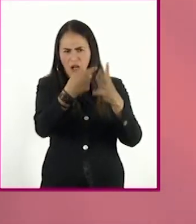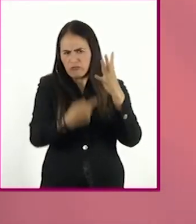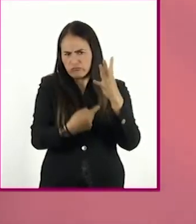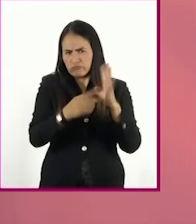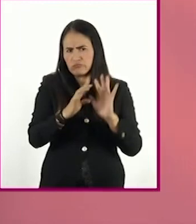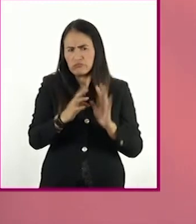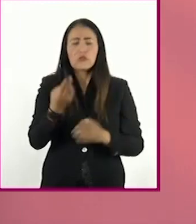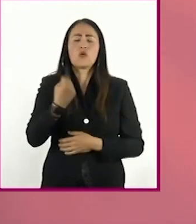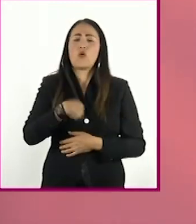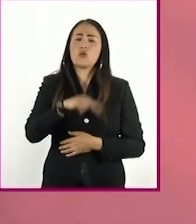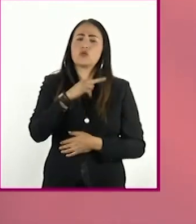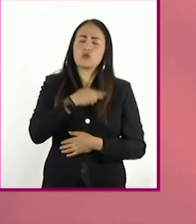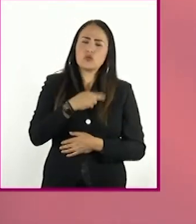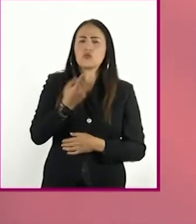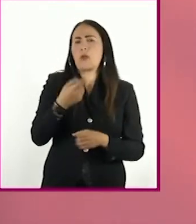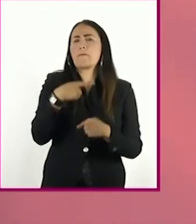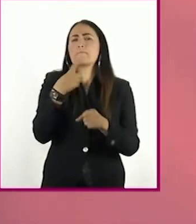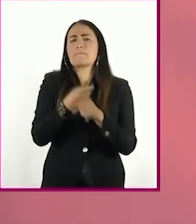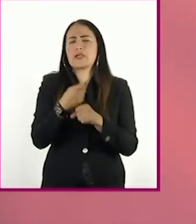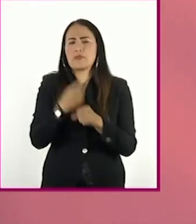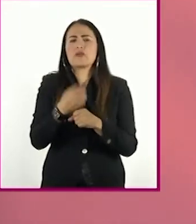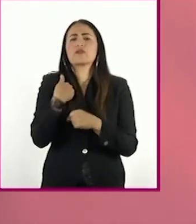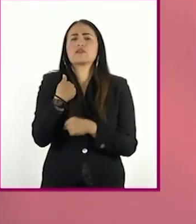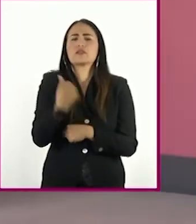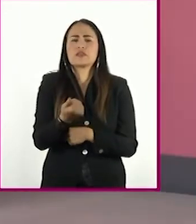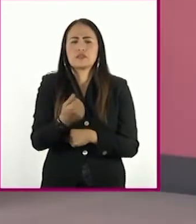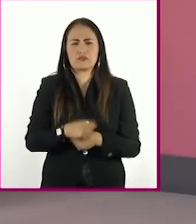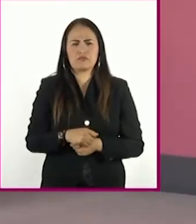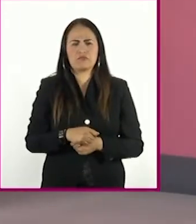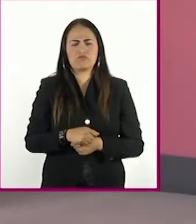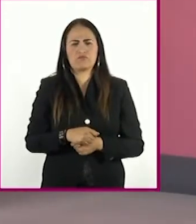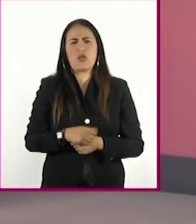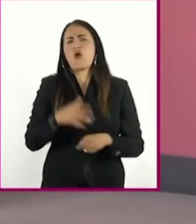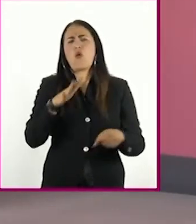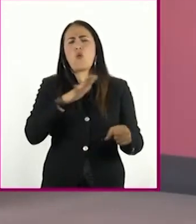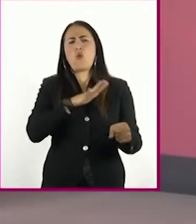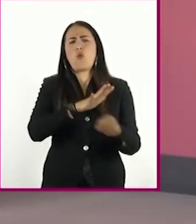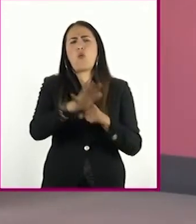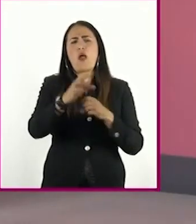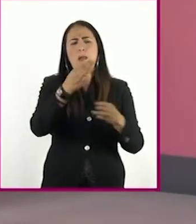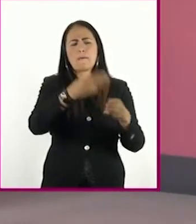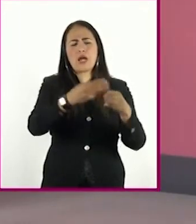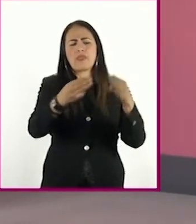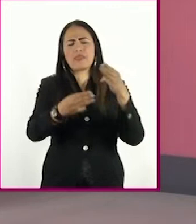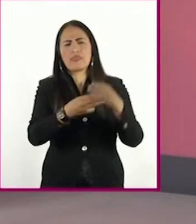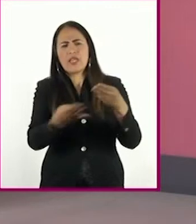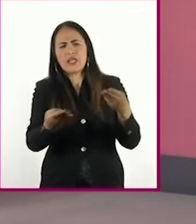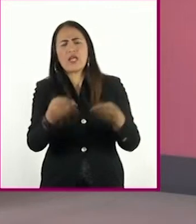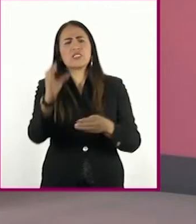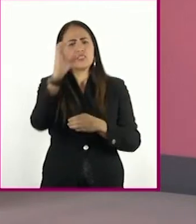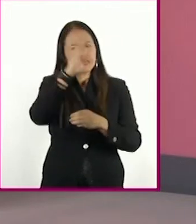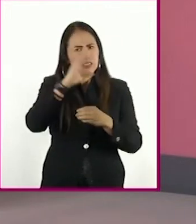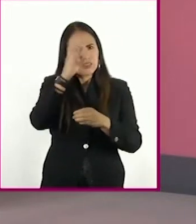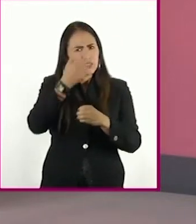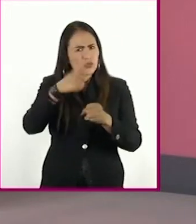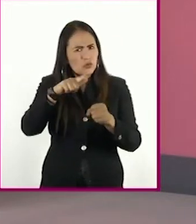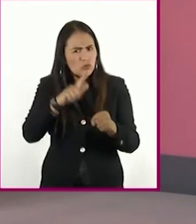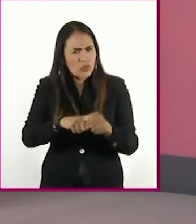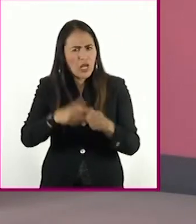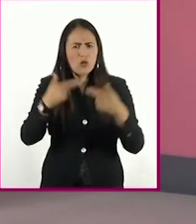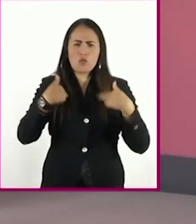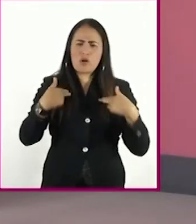servir que nosotros, en primera instancia, entendamos a qué disciplina pertenece el escrito: ciencias sociales,